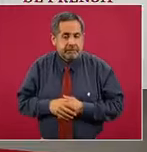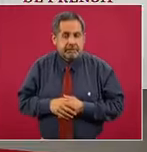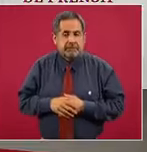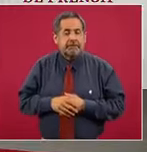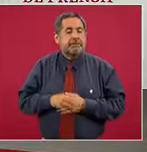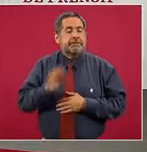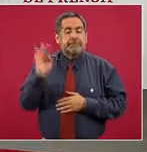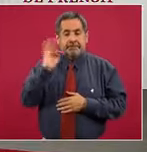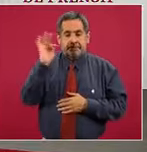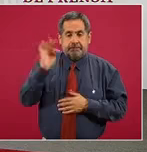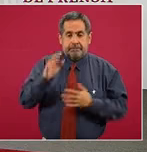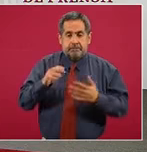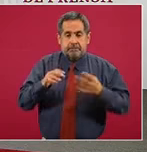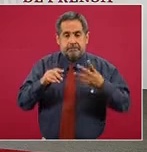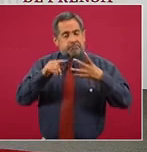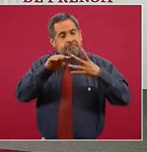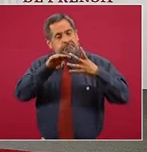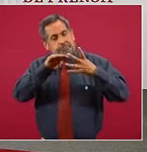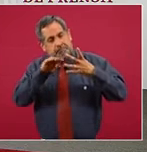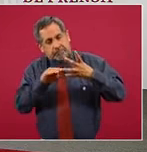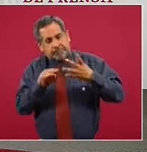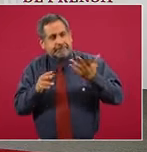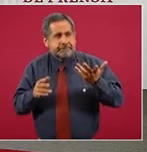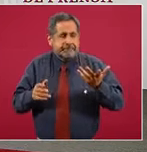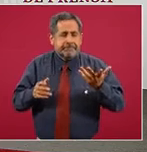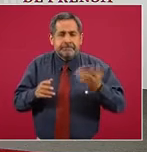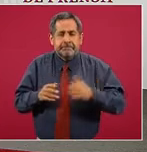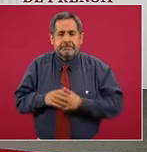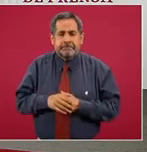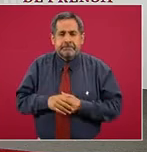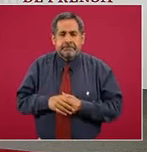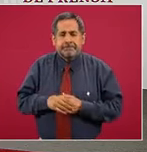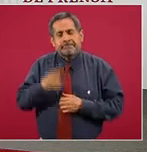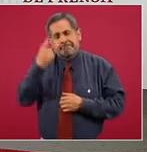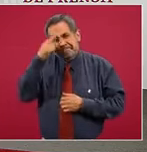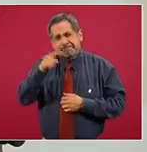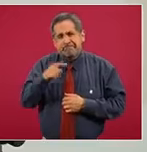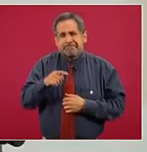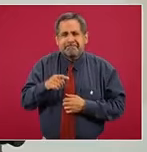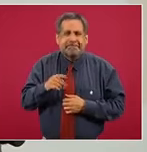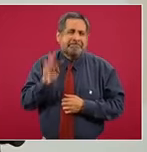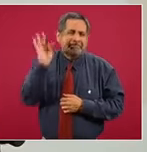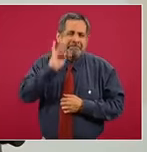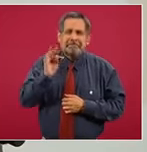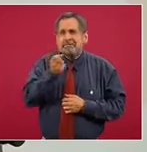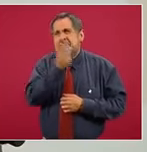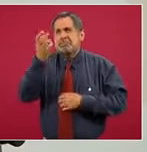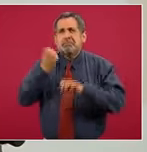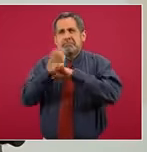disminuir? Híjole, o sea, la verdad es que probablemente sí.